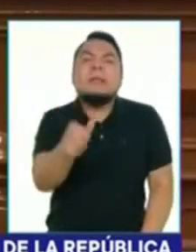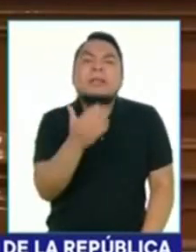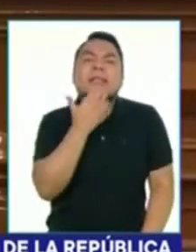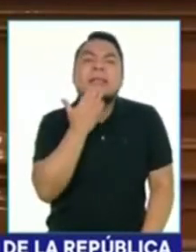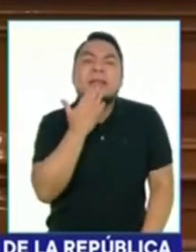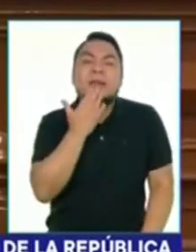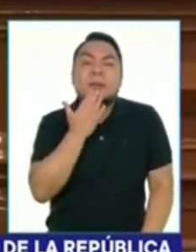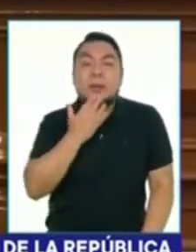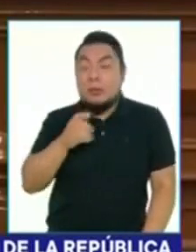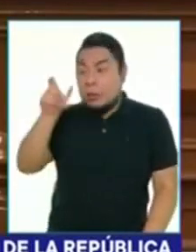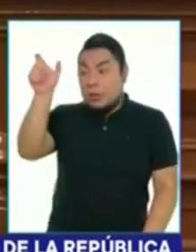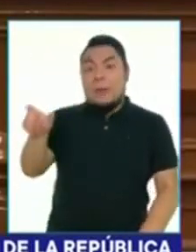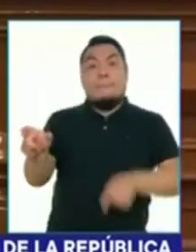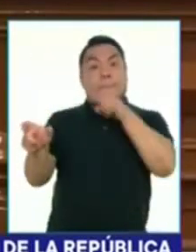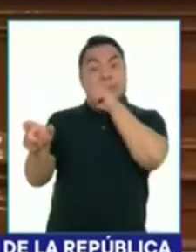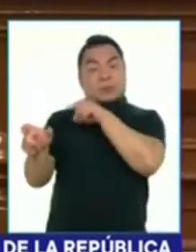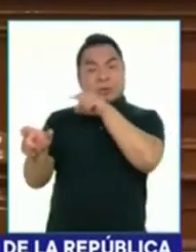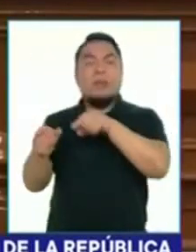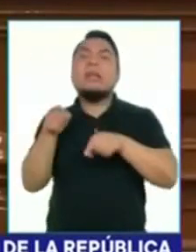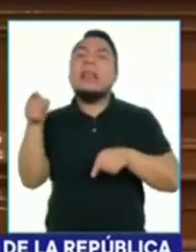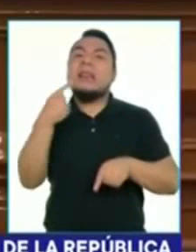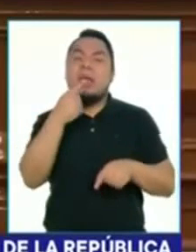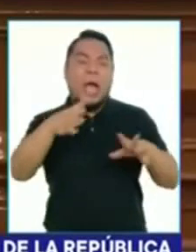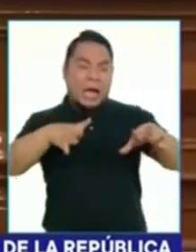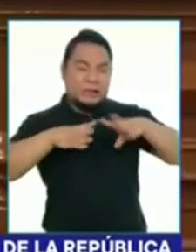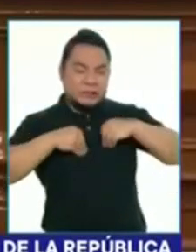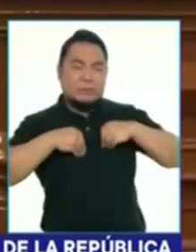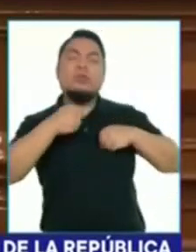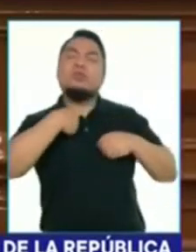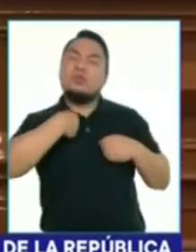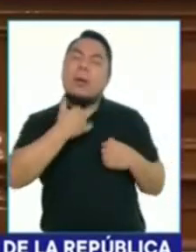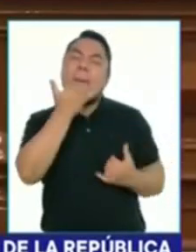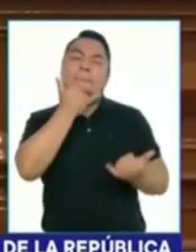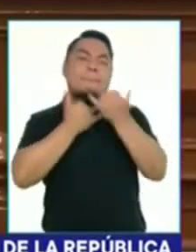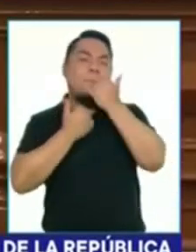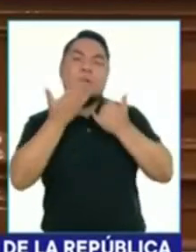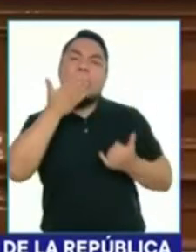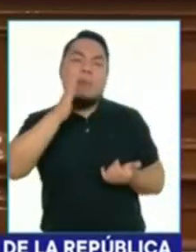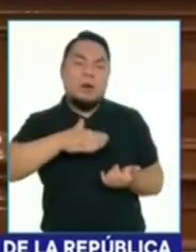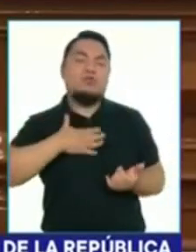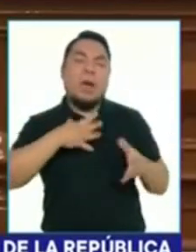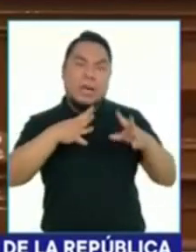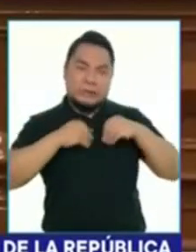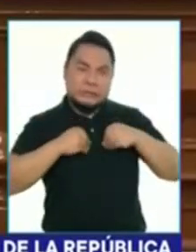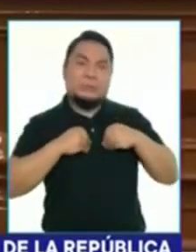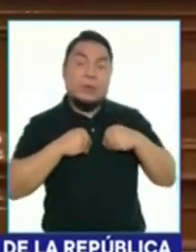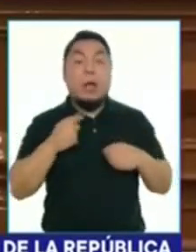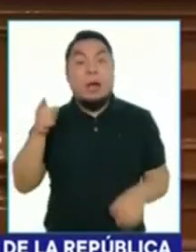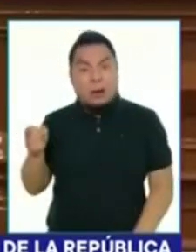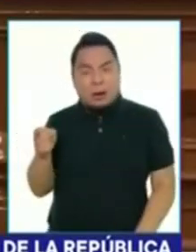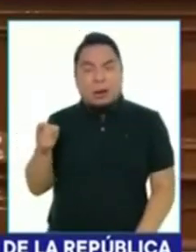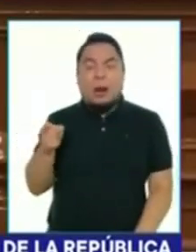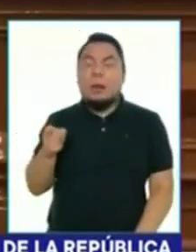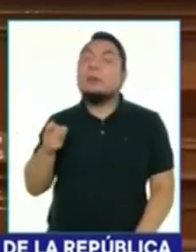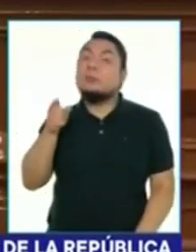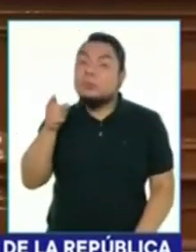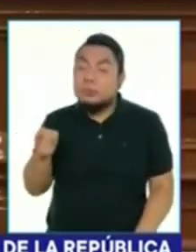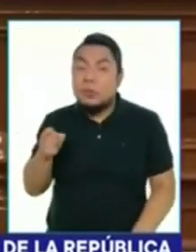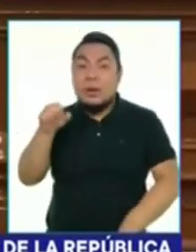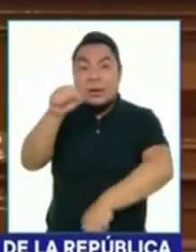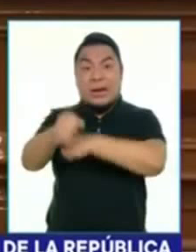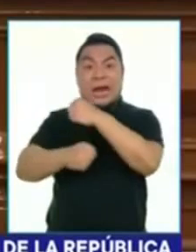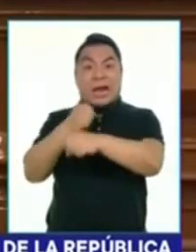que ha cometido un delito grave. Y entonces, ¿qué recibe a cambio ese colaborador? Recibe a